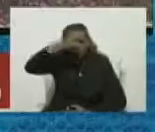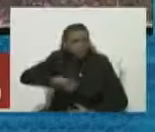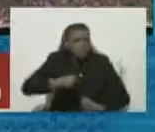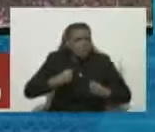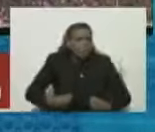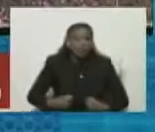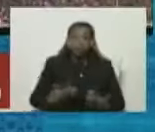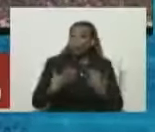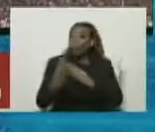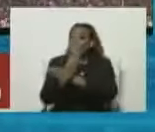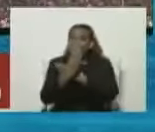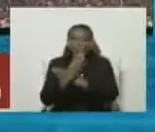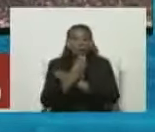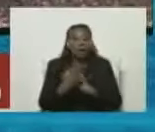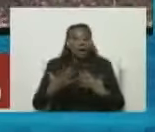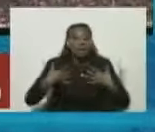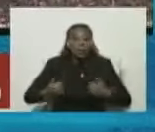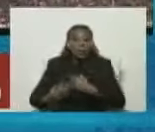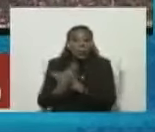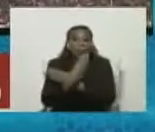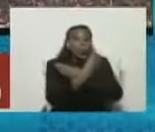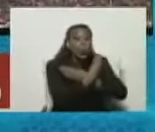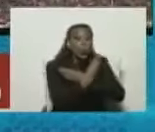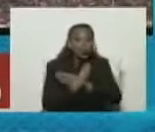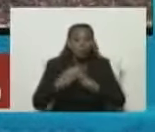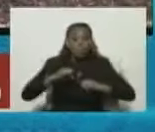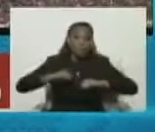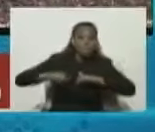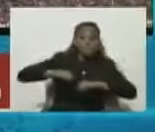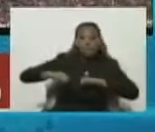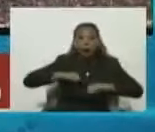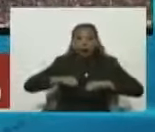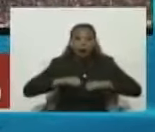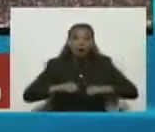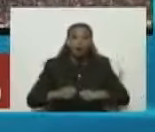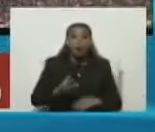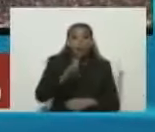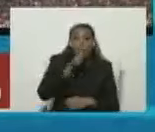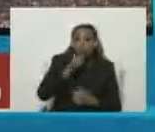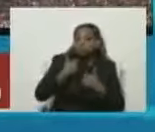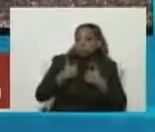Yo me cuido mucho. Me preparo.